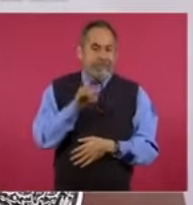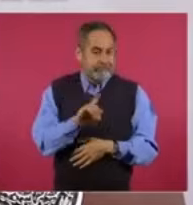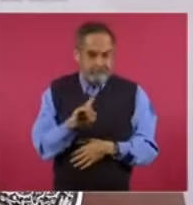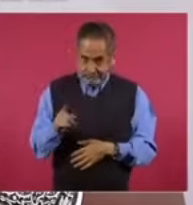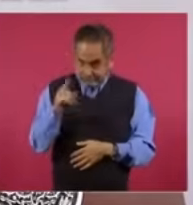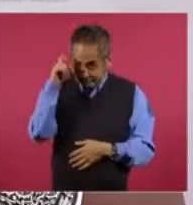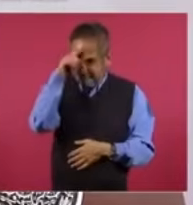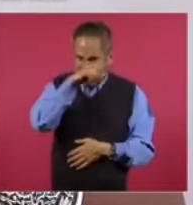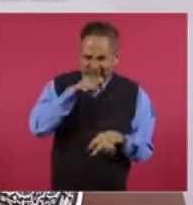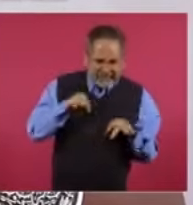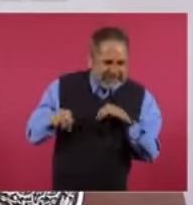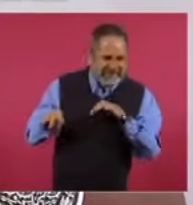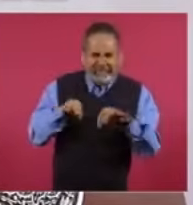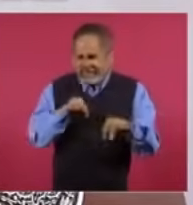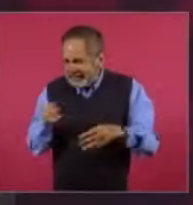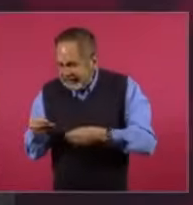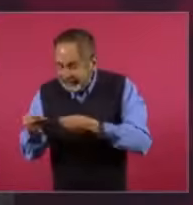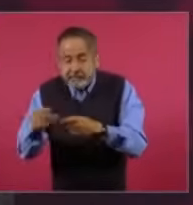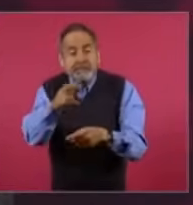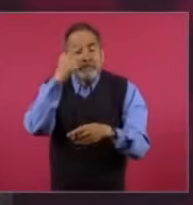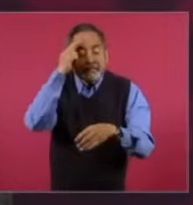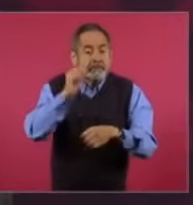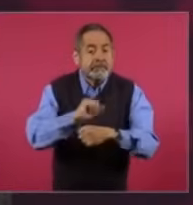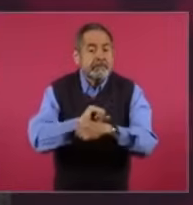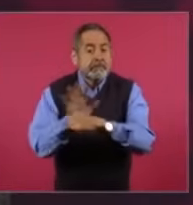Después de la pandemia,